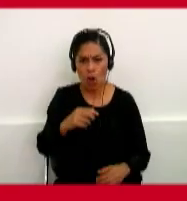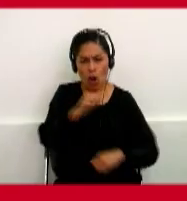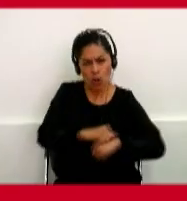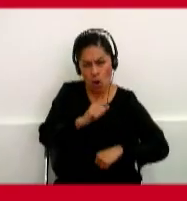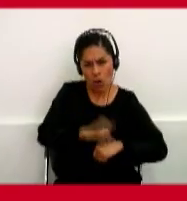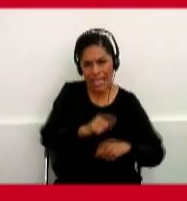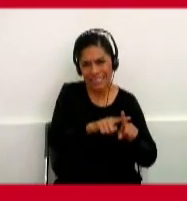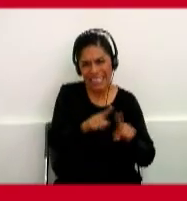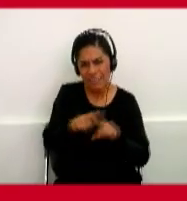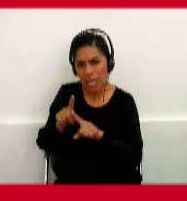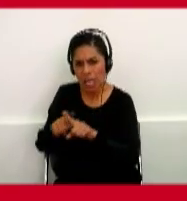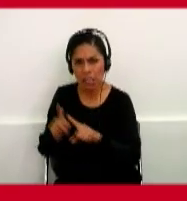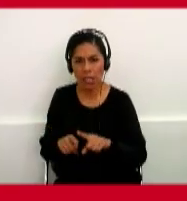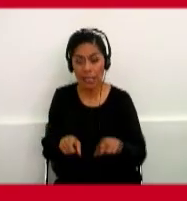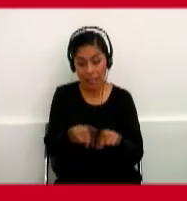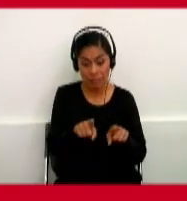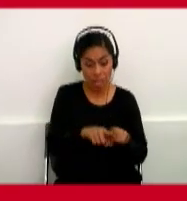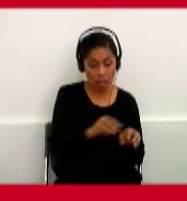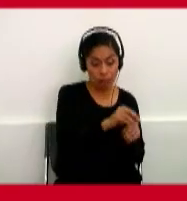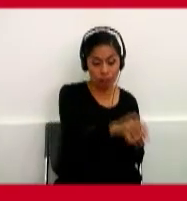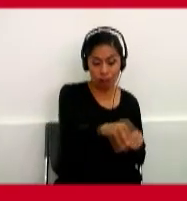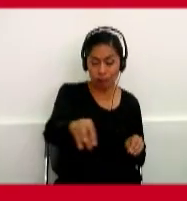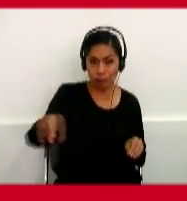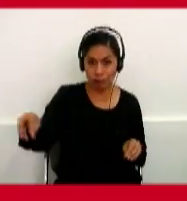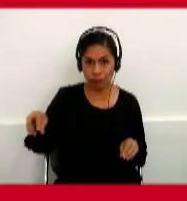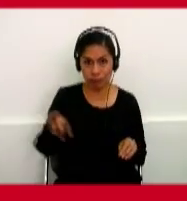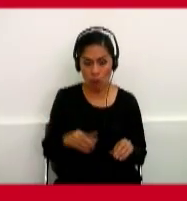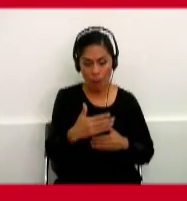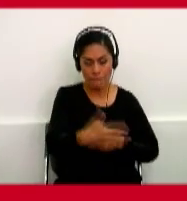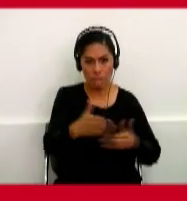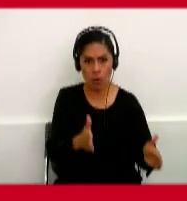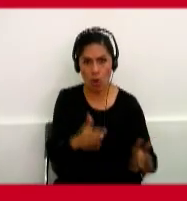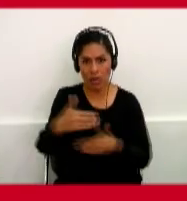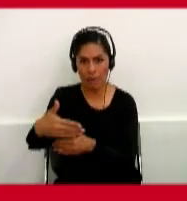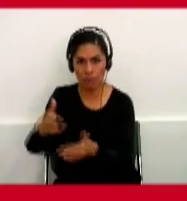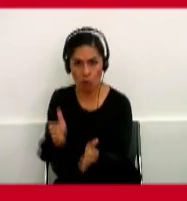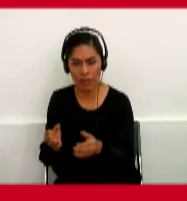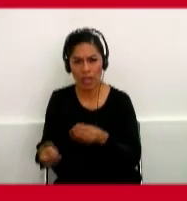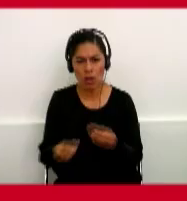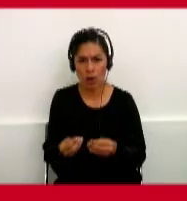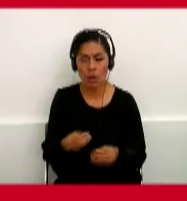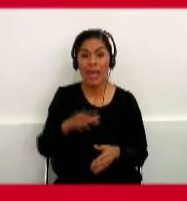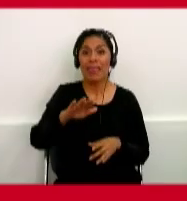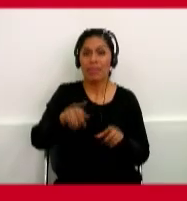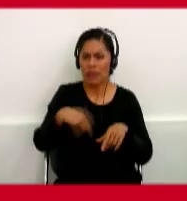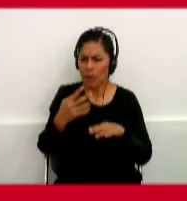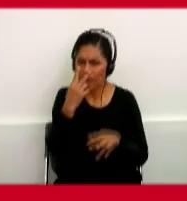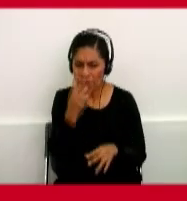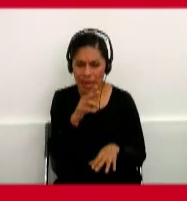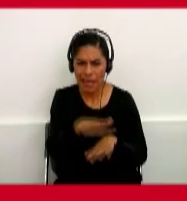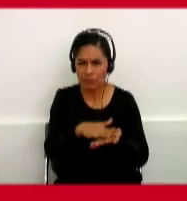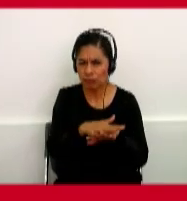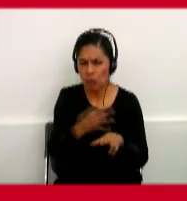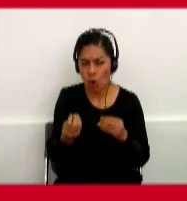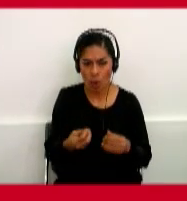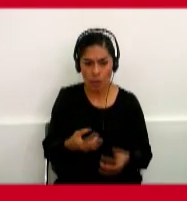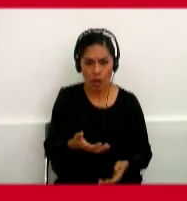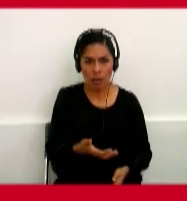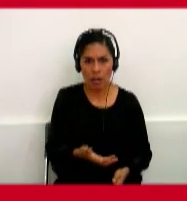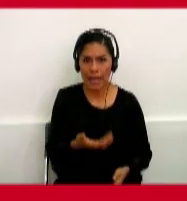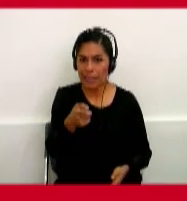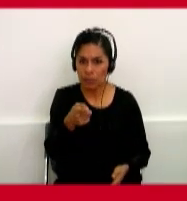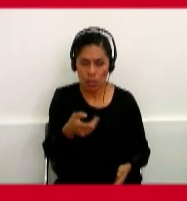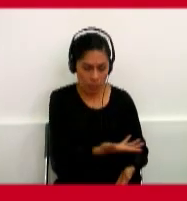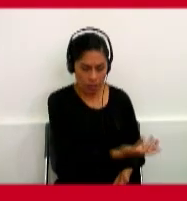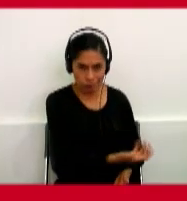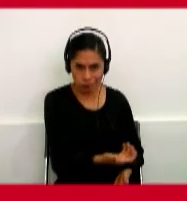se incorporaron la distribución de leyes que proviene del modelo de bloques y el plan de extracción para cada punto. En este caso se tenía un Barden de 2 metros,